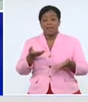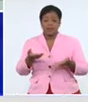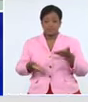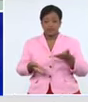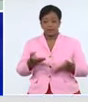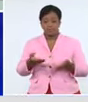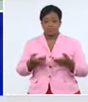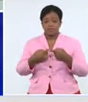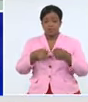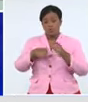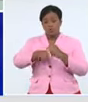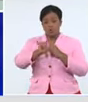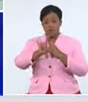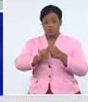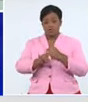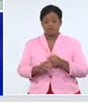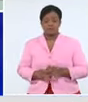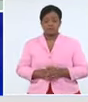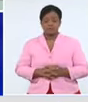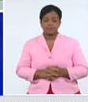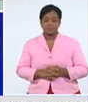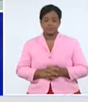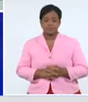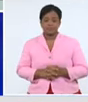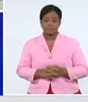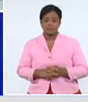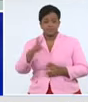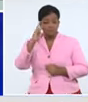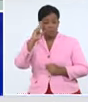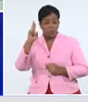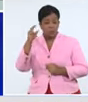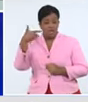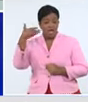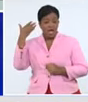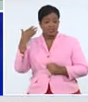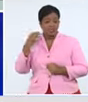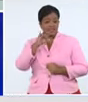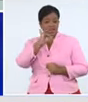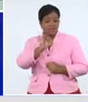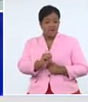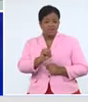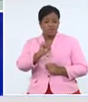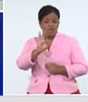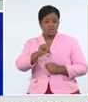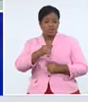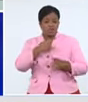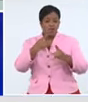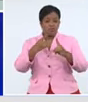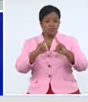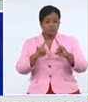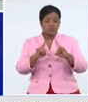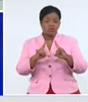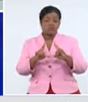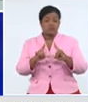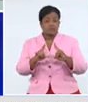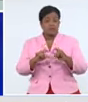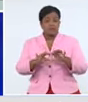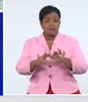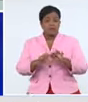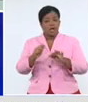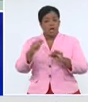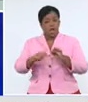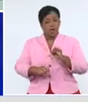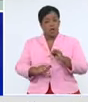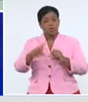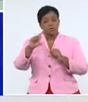inferior a los 70 fallecidos diarios que presentamos en el mes de septiembre, que lo